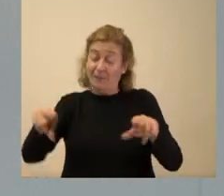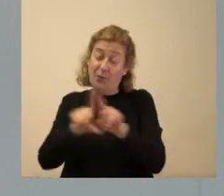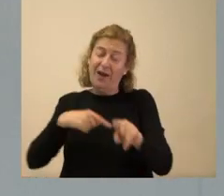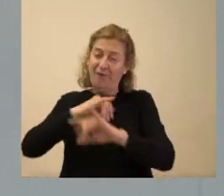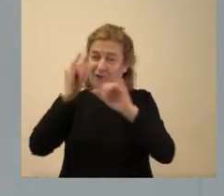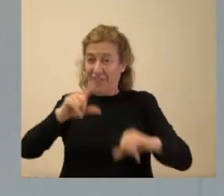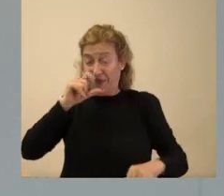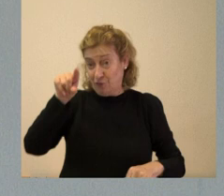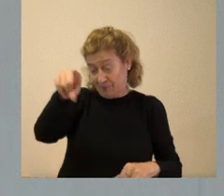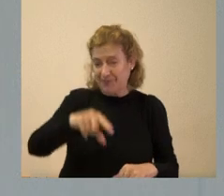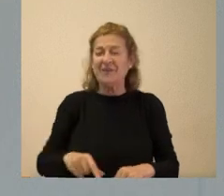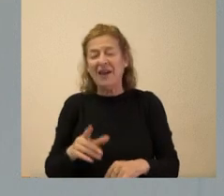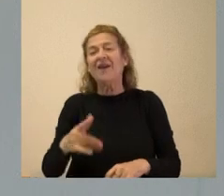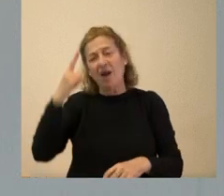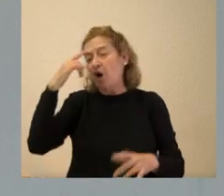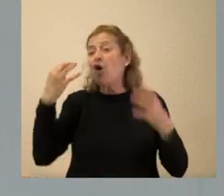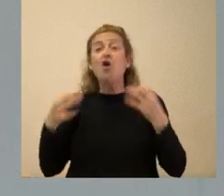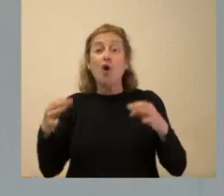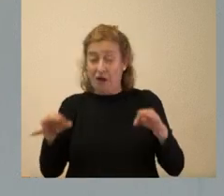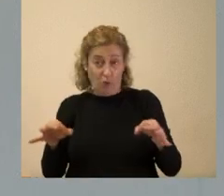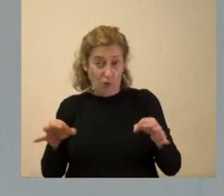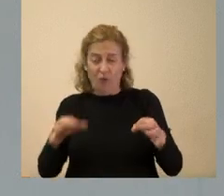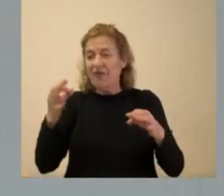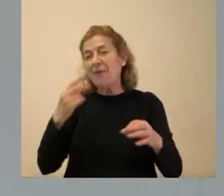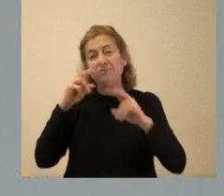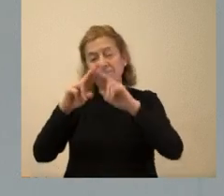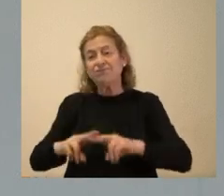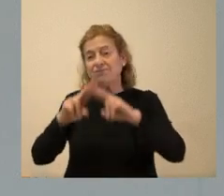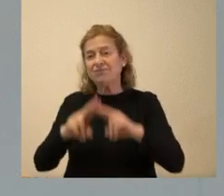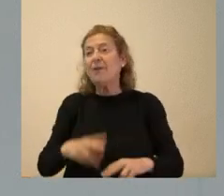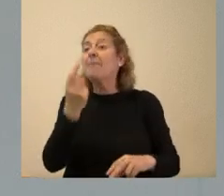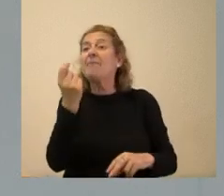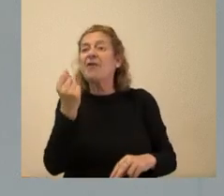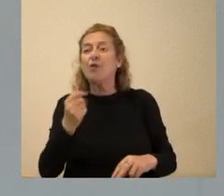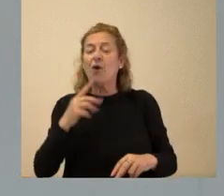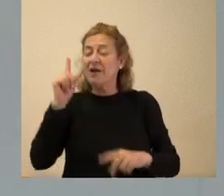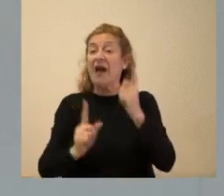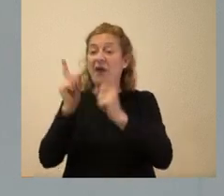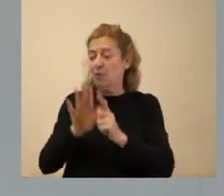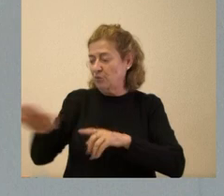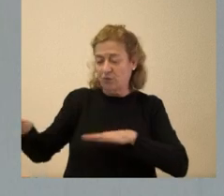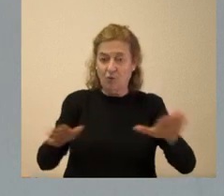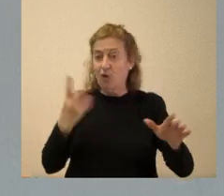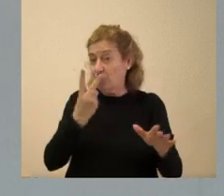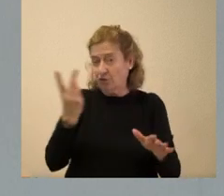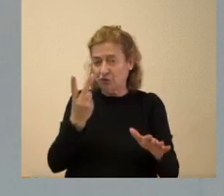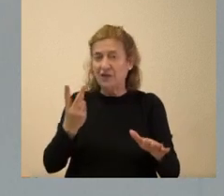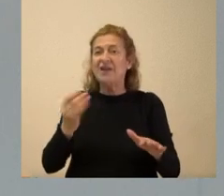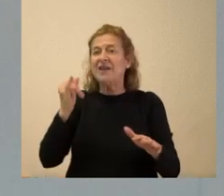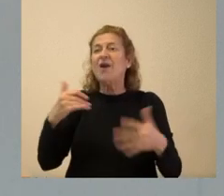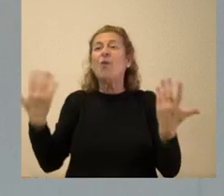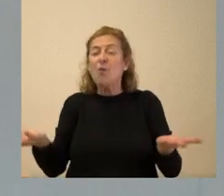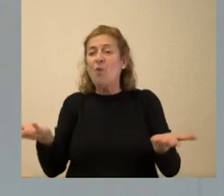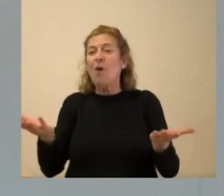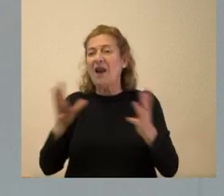En primer lugar lógicamente habría que analizar el coste de cada uno de los procesos y cuáles son los procesos que están establecidos en